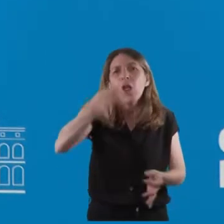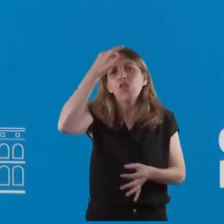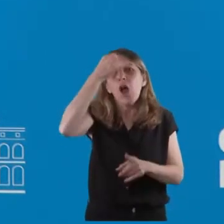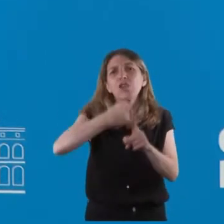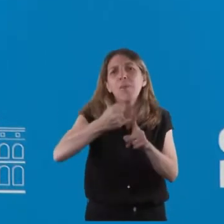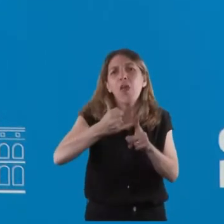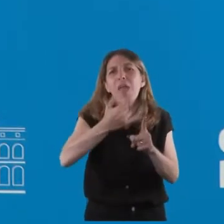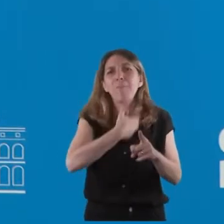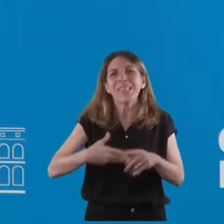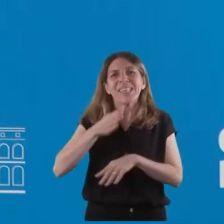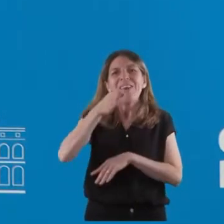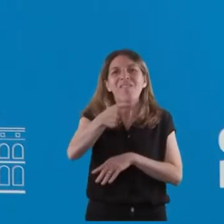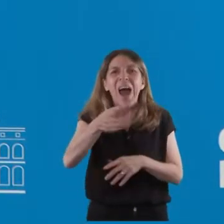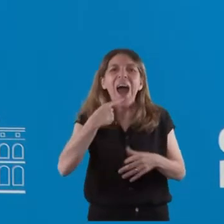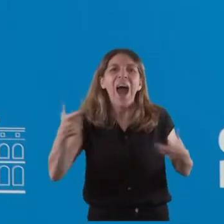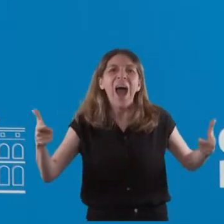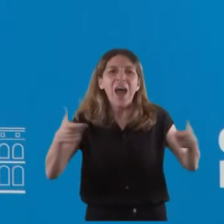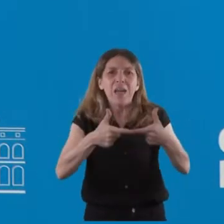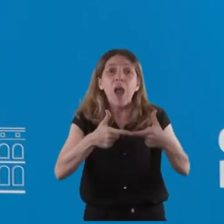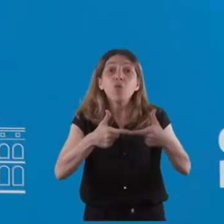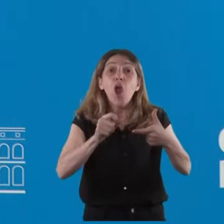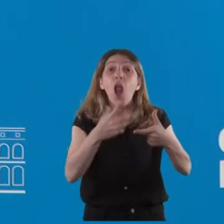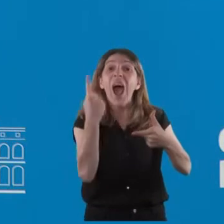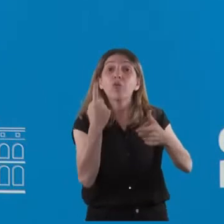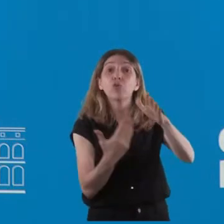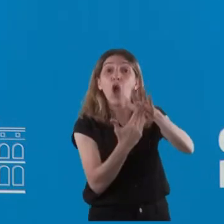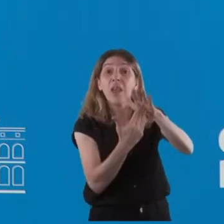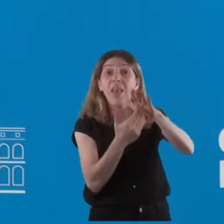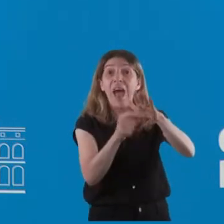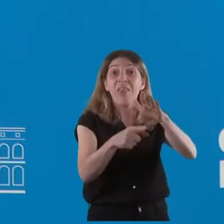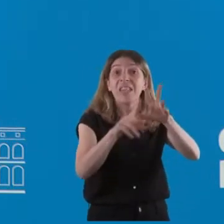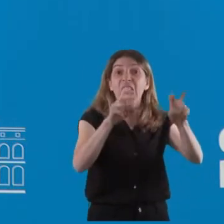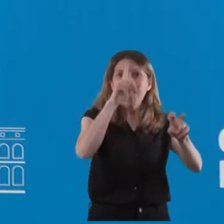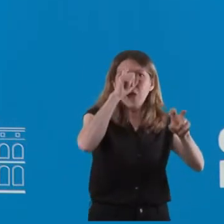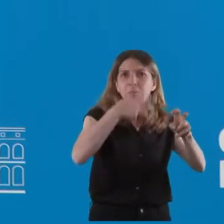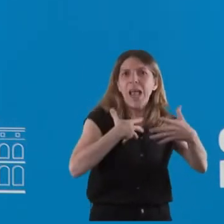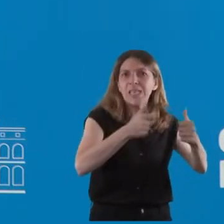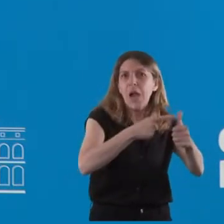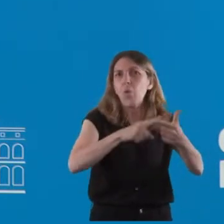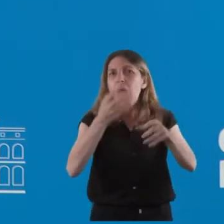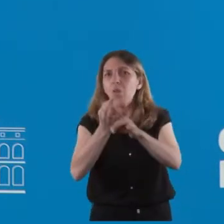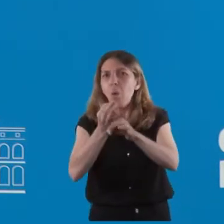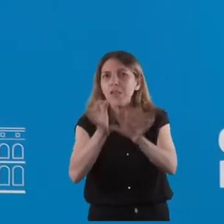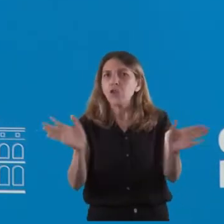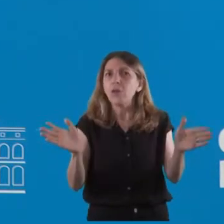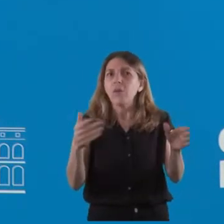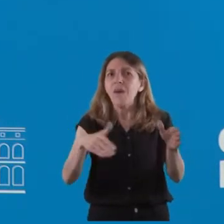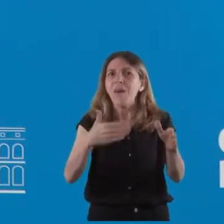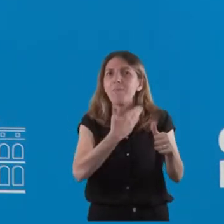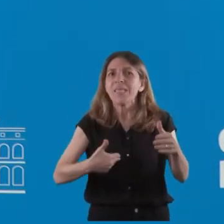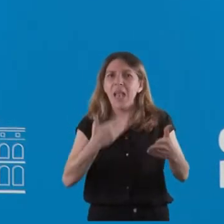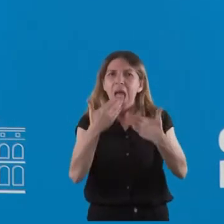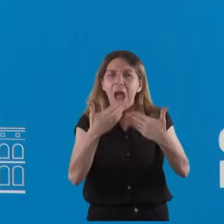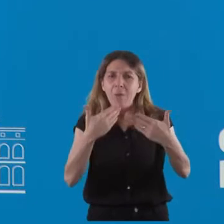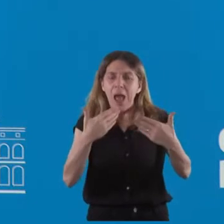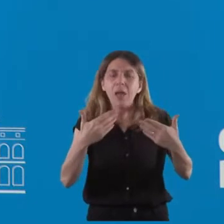acompañar el cierre de la reunión de las autoridades de salud y de educación donde van a tener más novedades sobre de qué manera se